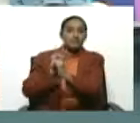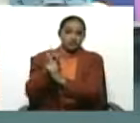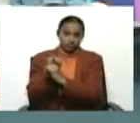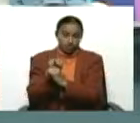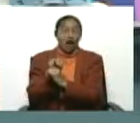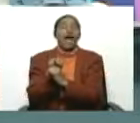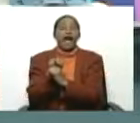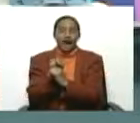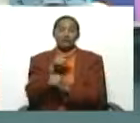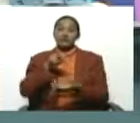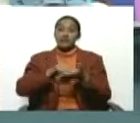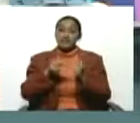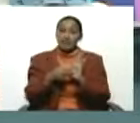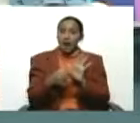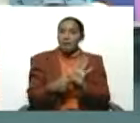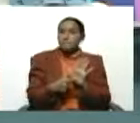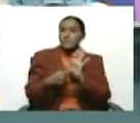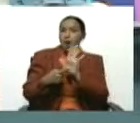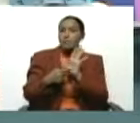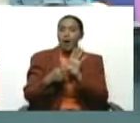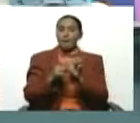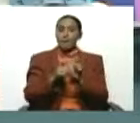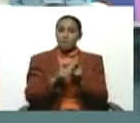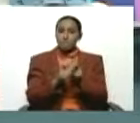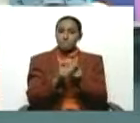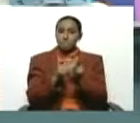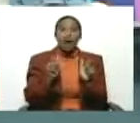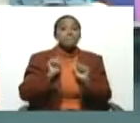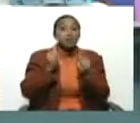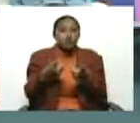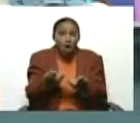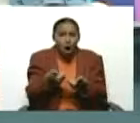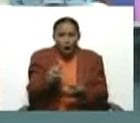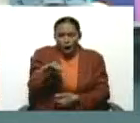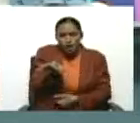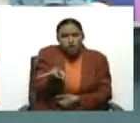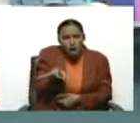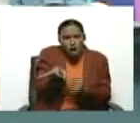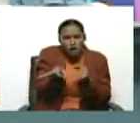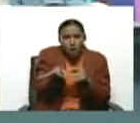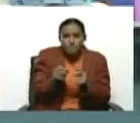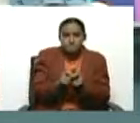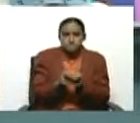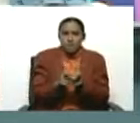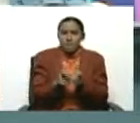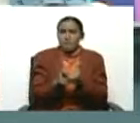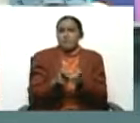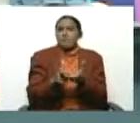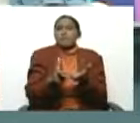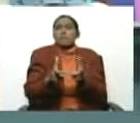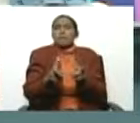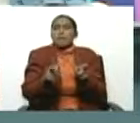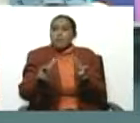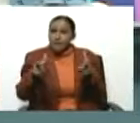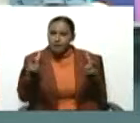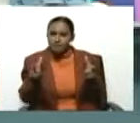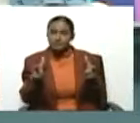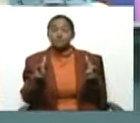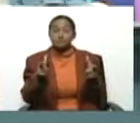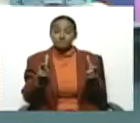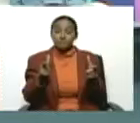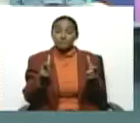apertura muy grande a China y que creciera mundial Bueno Este es un gráfico de la fdi en China en con